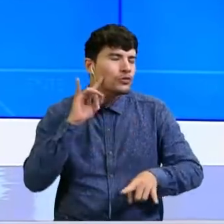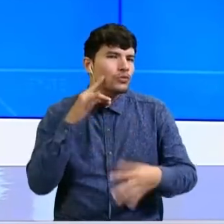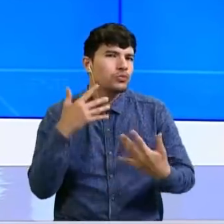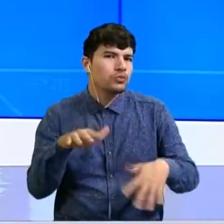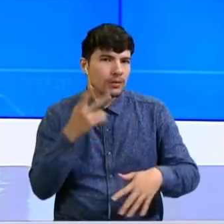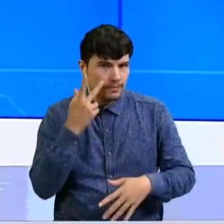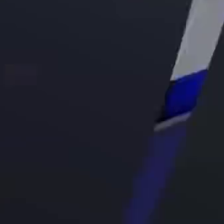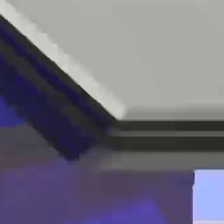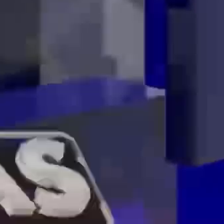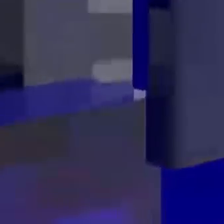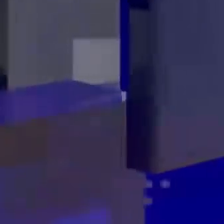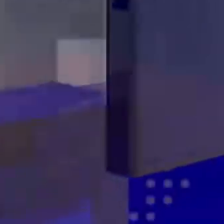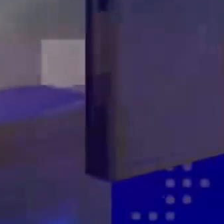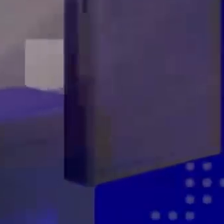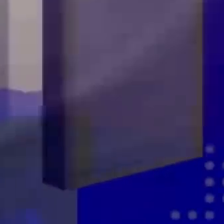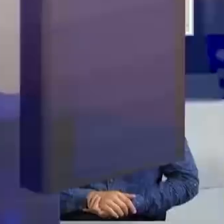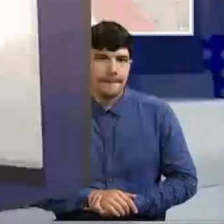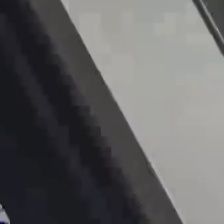tardes y adelante.